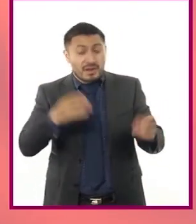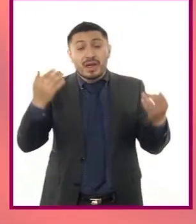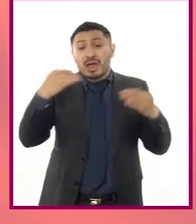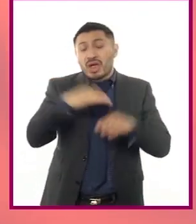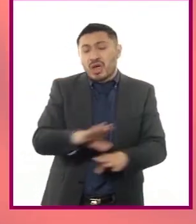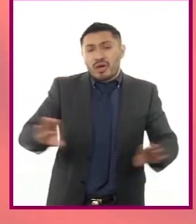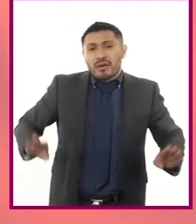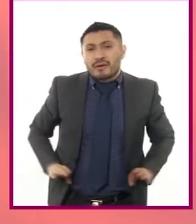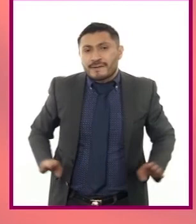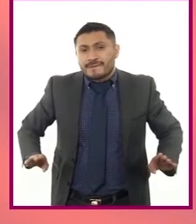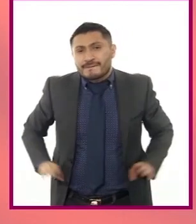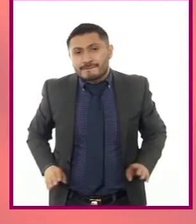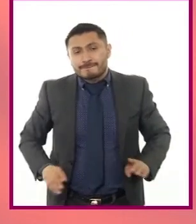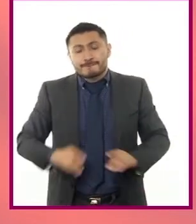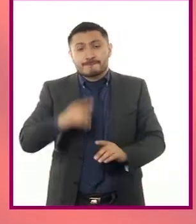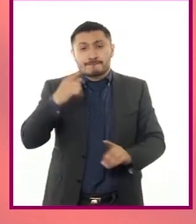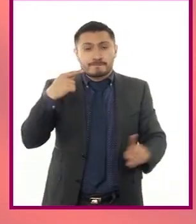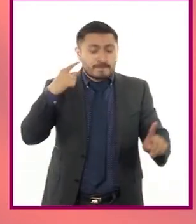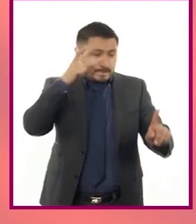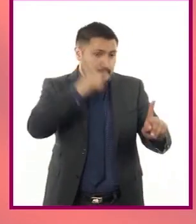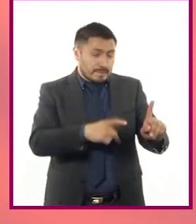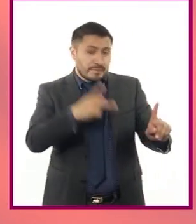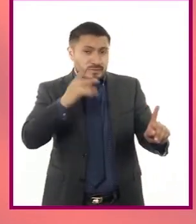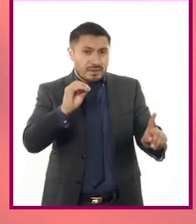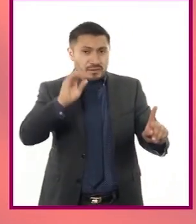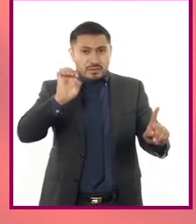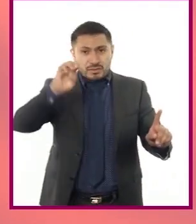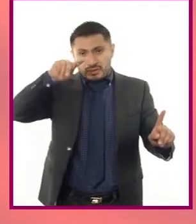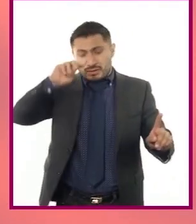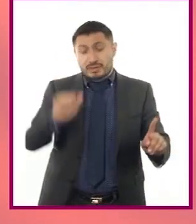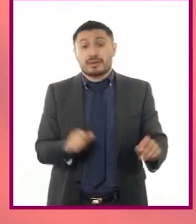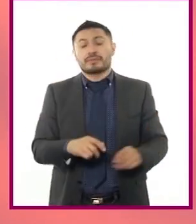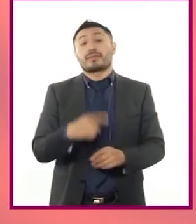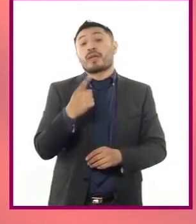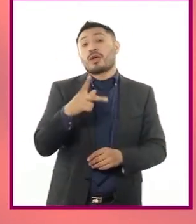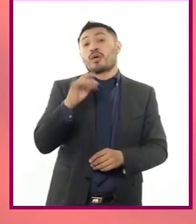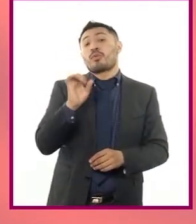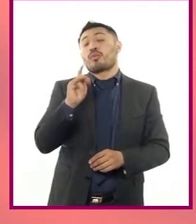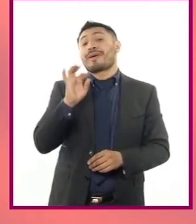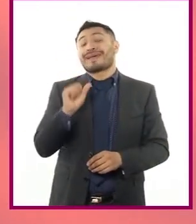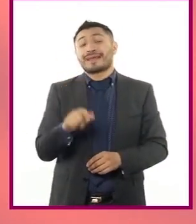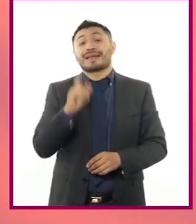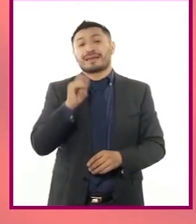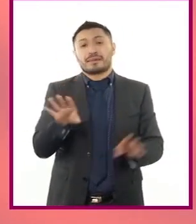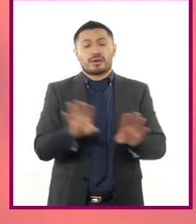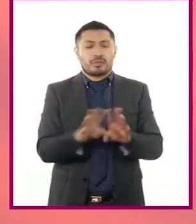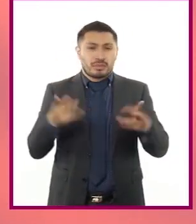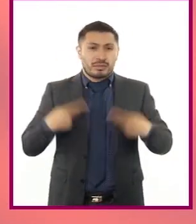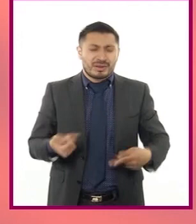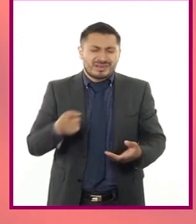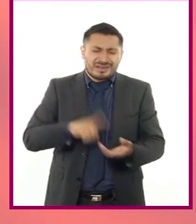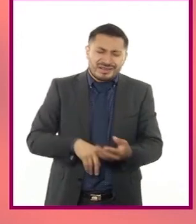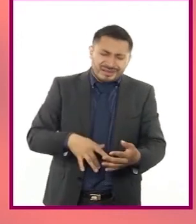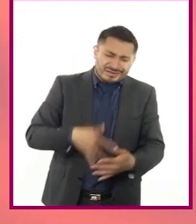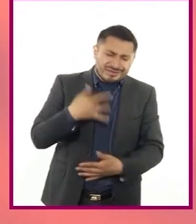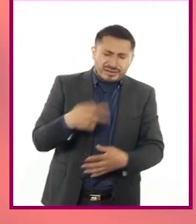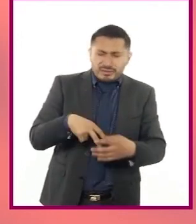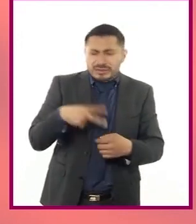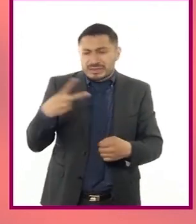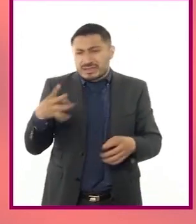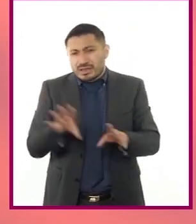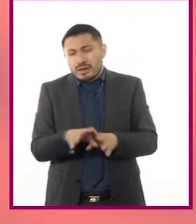las características de un poeta. Un poeta es una gente descarnada, es decir,